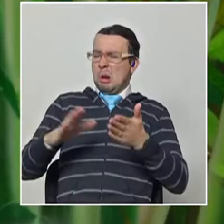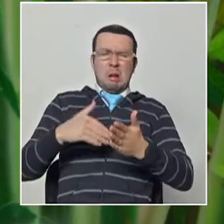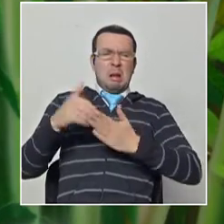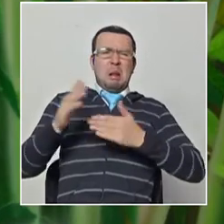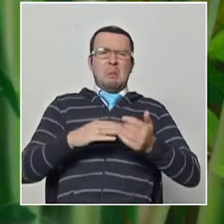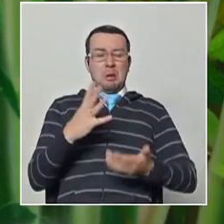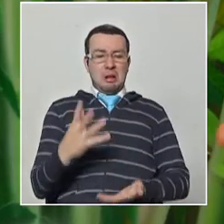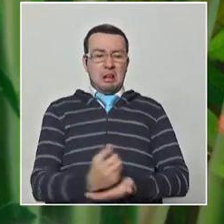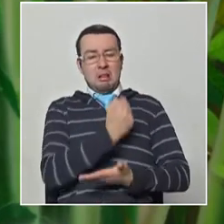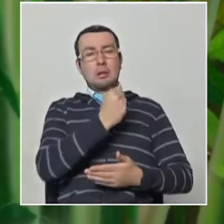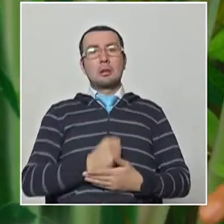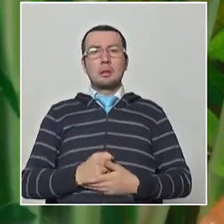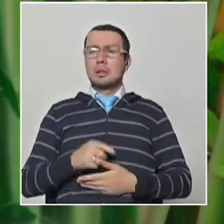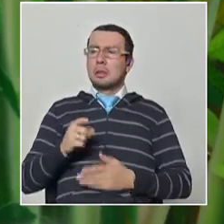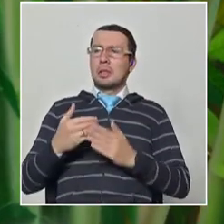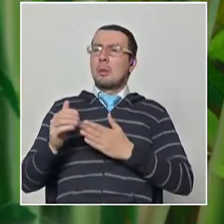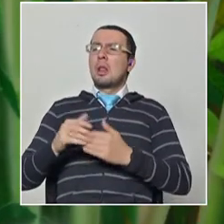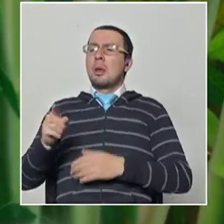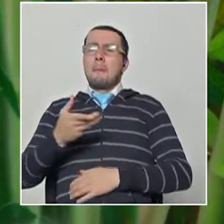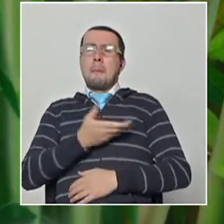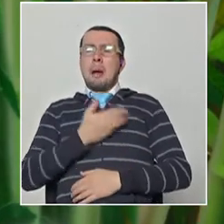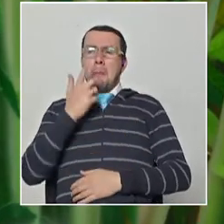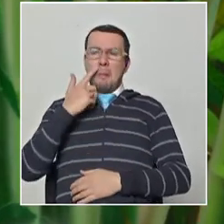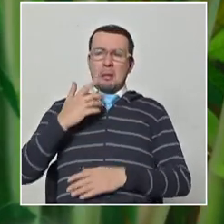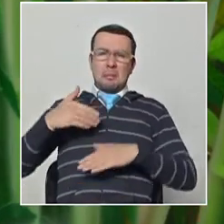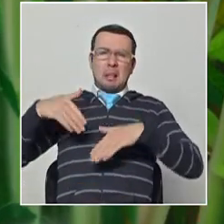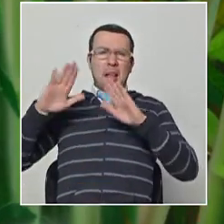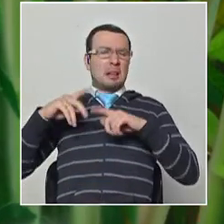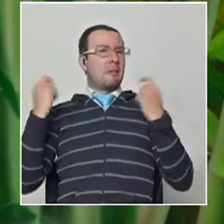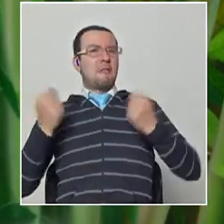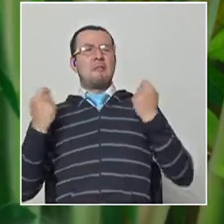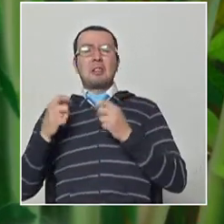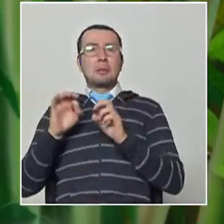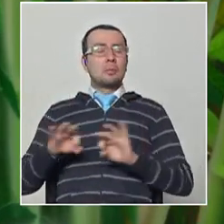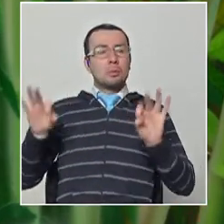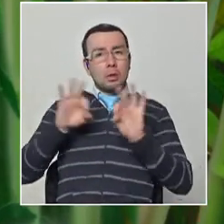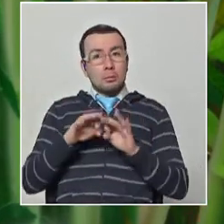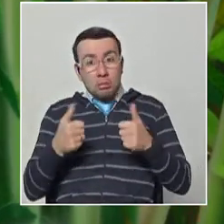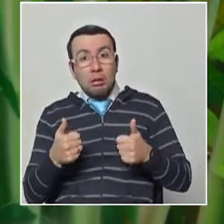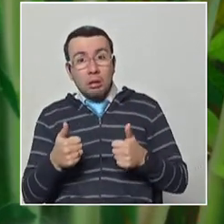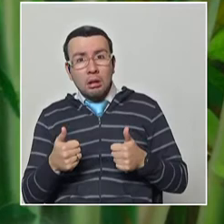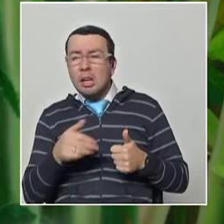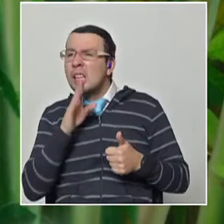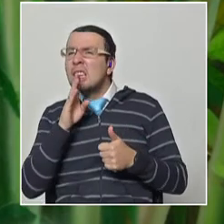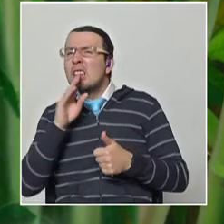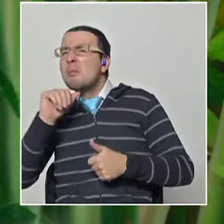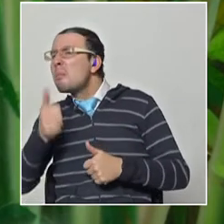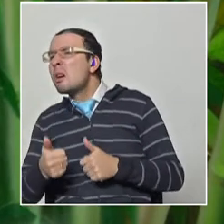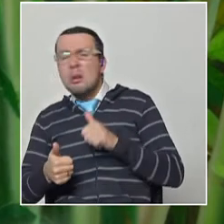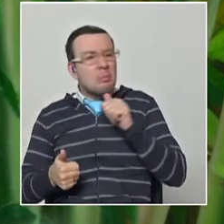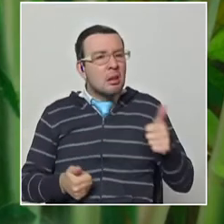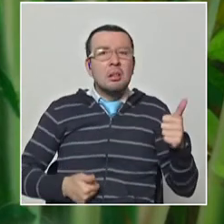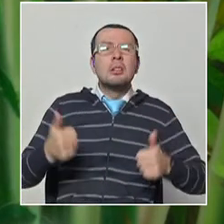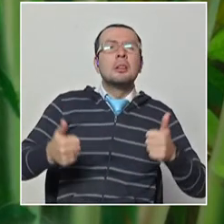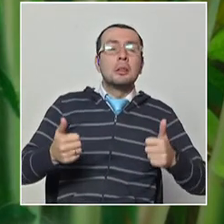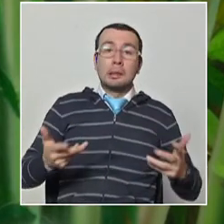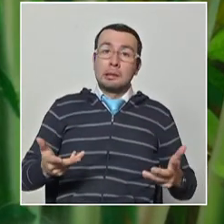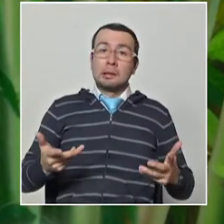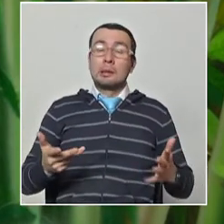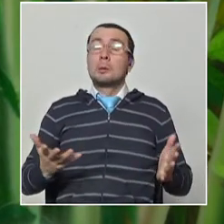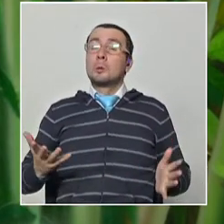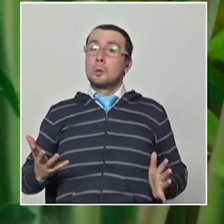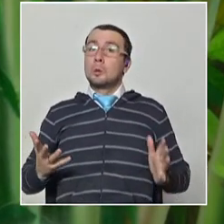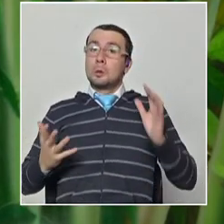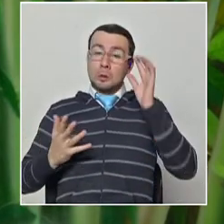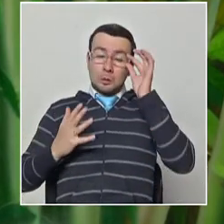sin importar que sea mi mamá mi papá que quede vendas o lo importante quién es más malo porque es que lo que